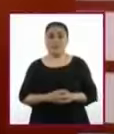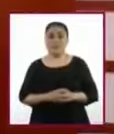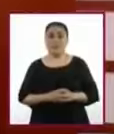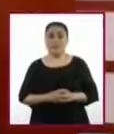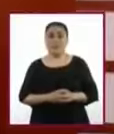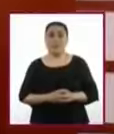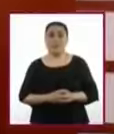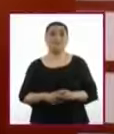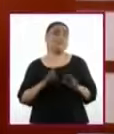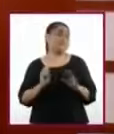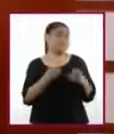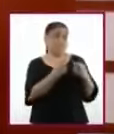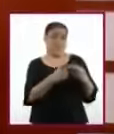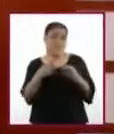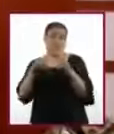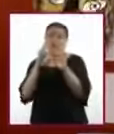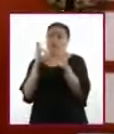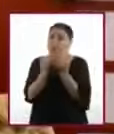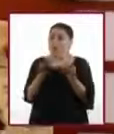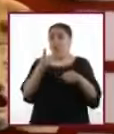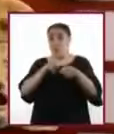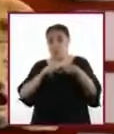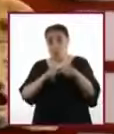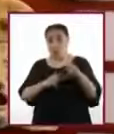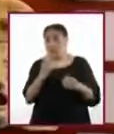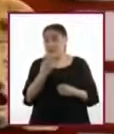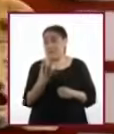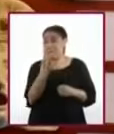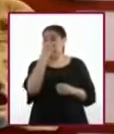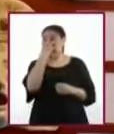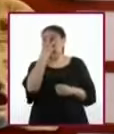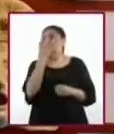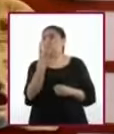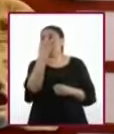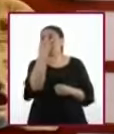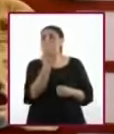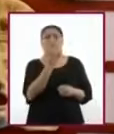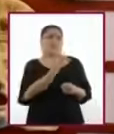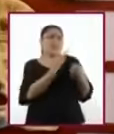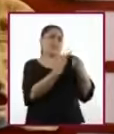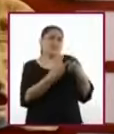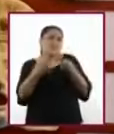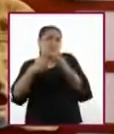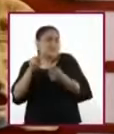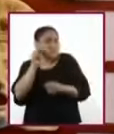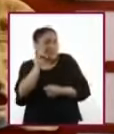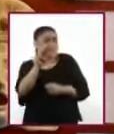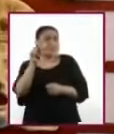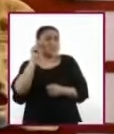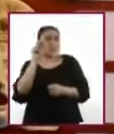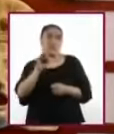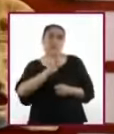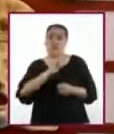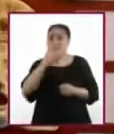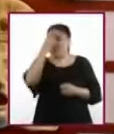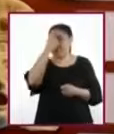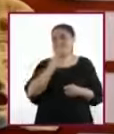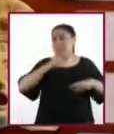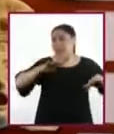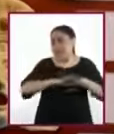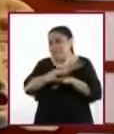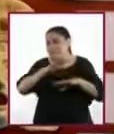Con sus infinitas formas y colores, las máscaras son objetos que ofrecen múltiples posibilidades de cambiar el rostro, tomar